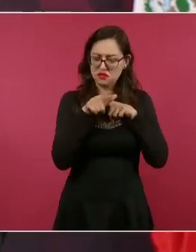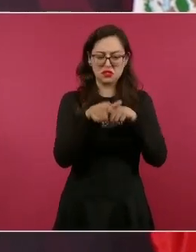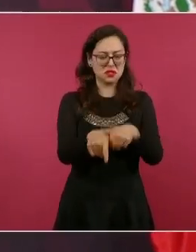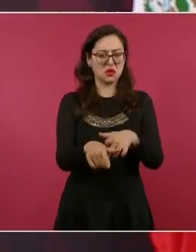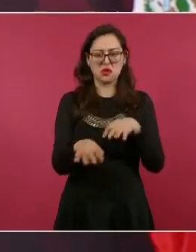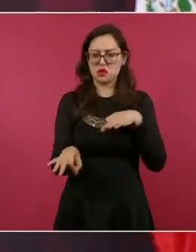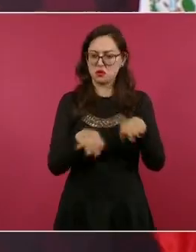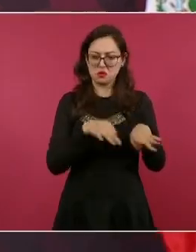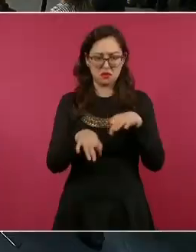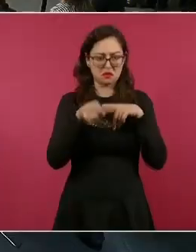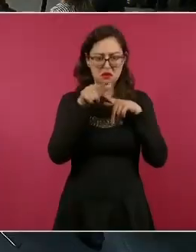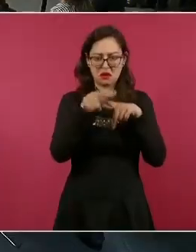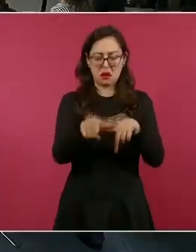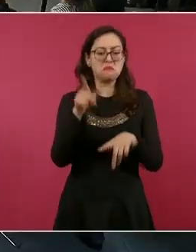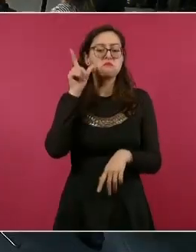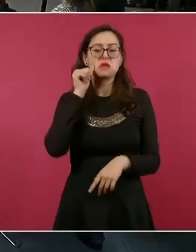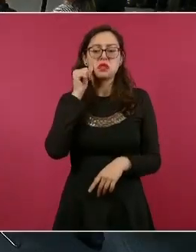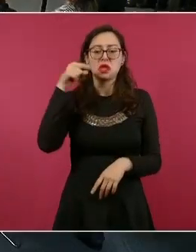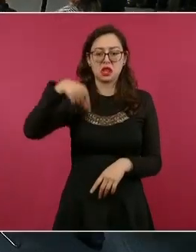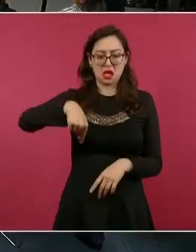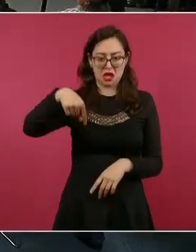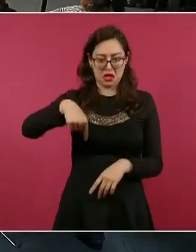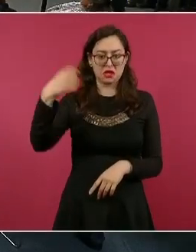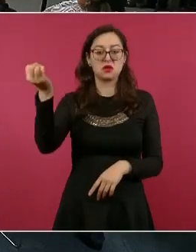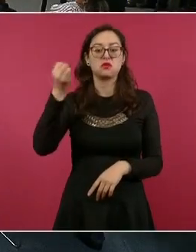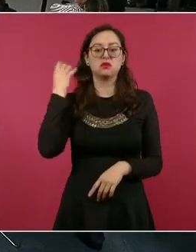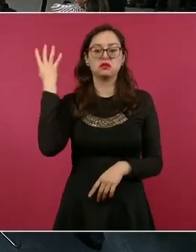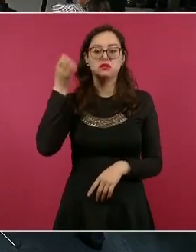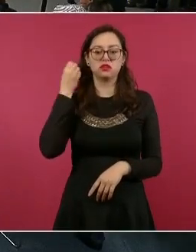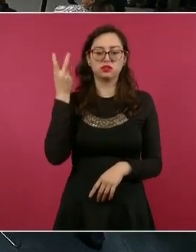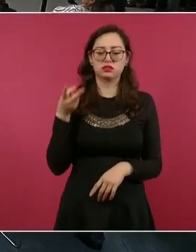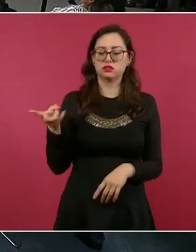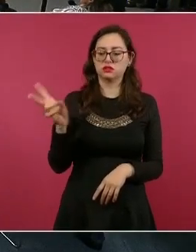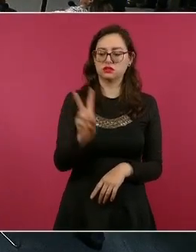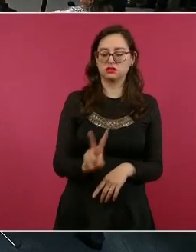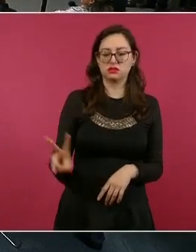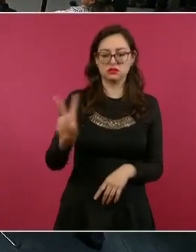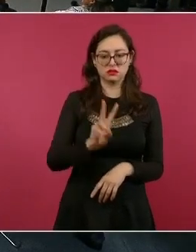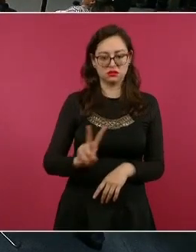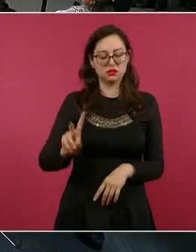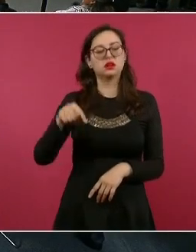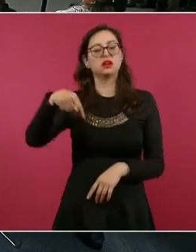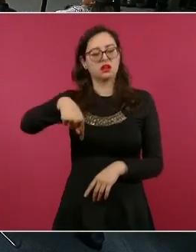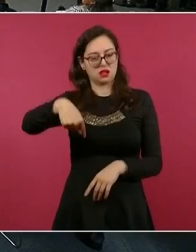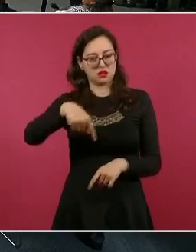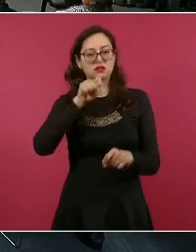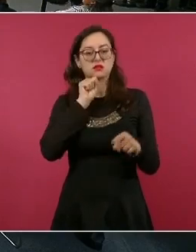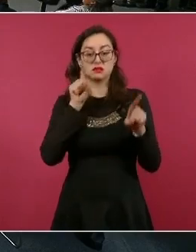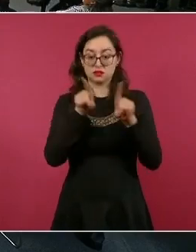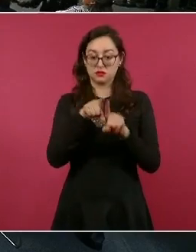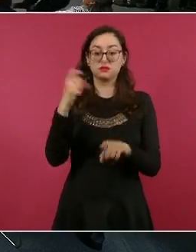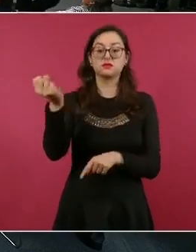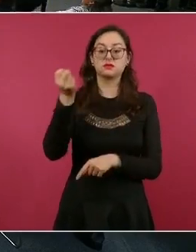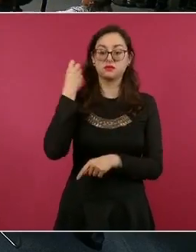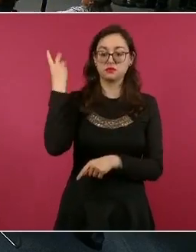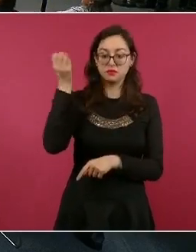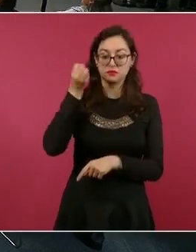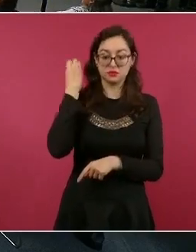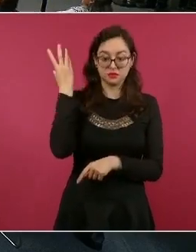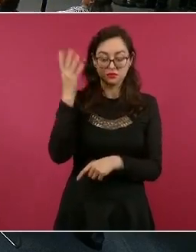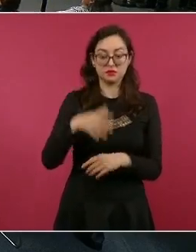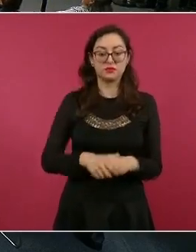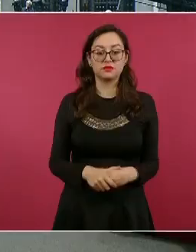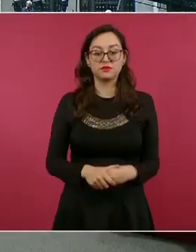Y mañana aquí nos vemos. También el viernes, mañana. A ver, porque viene de